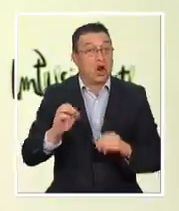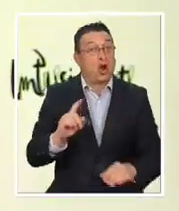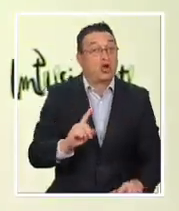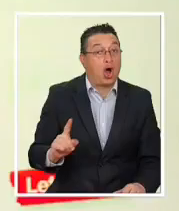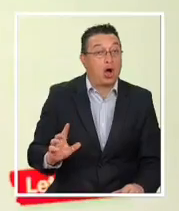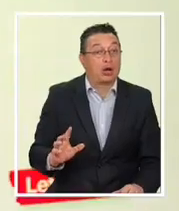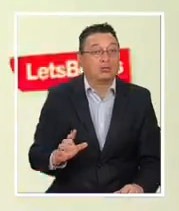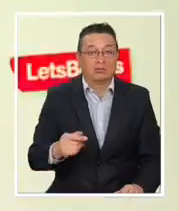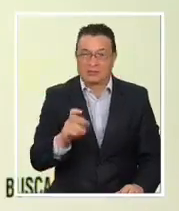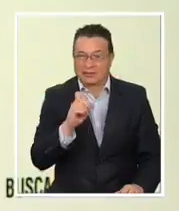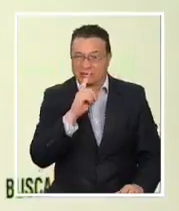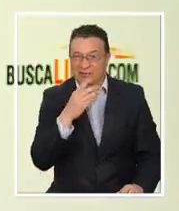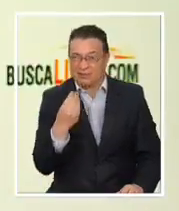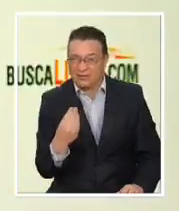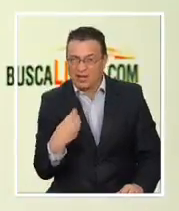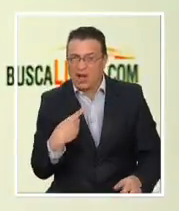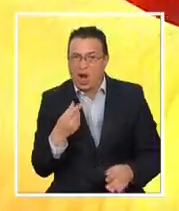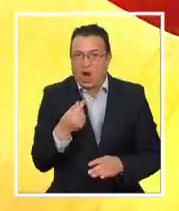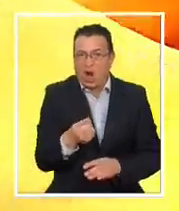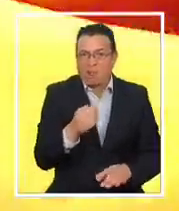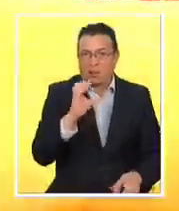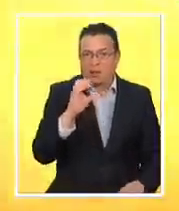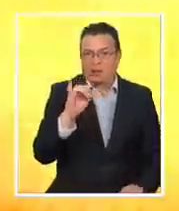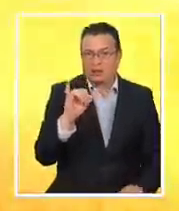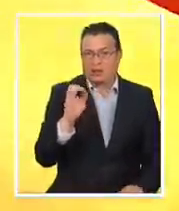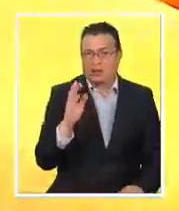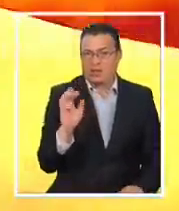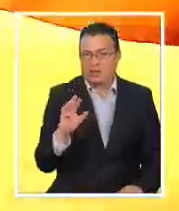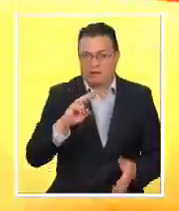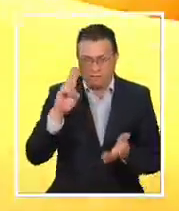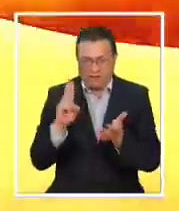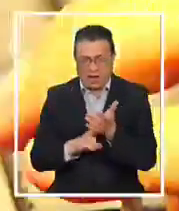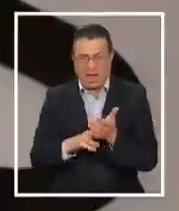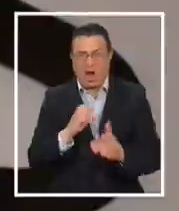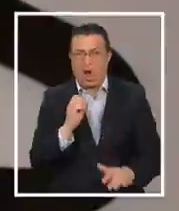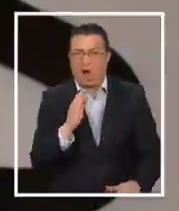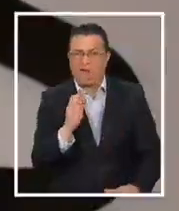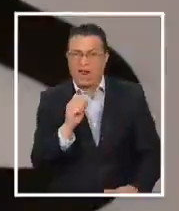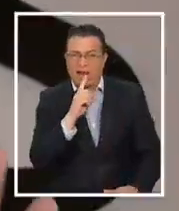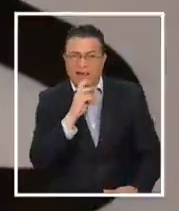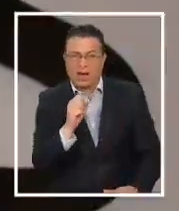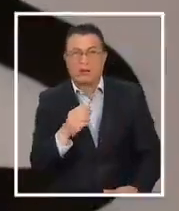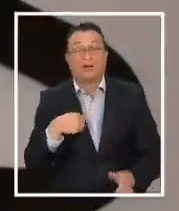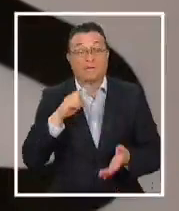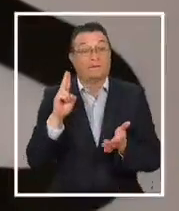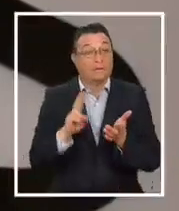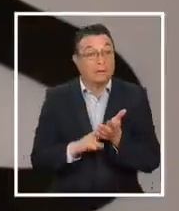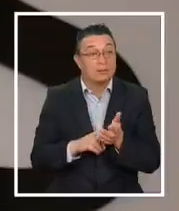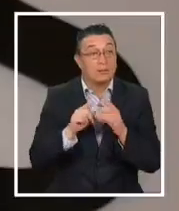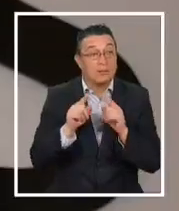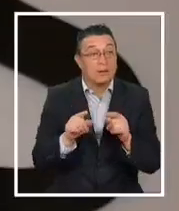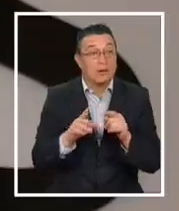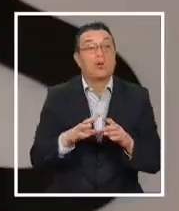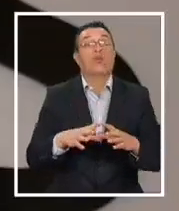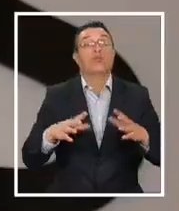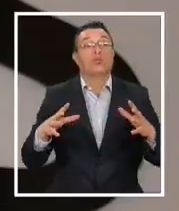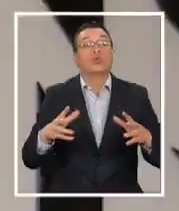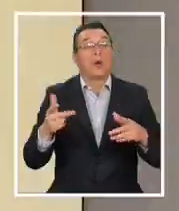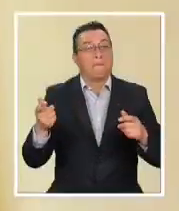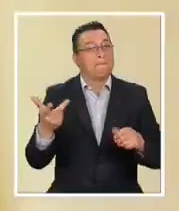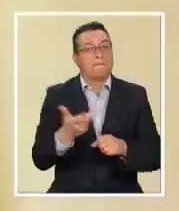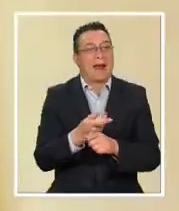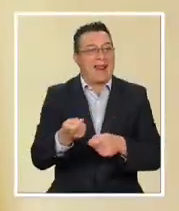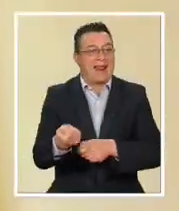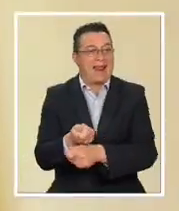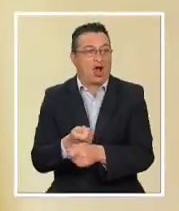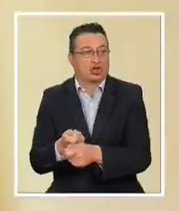¿Pero conviene comprar en Cyber? ¿Son reales las ofertas? La verdad que en este ambiente digital hacer trampa es un muy mal negocio.